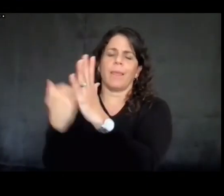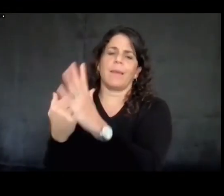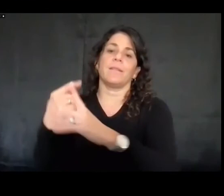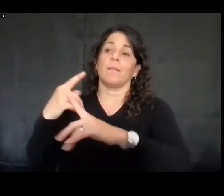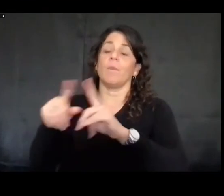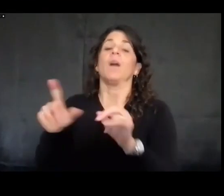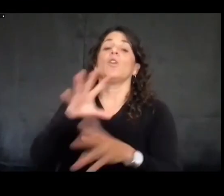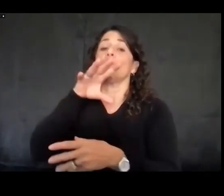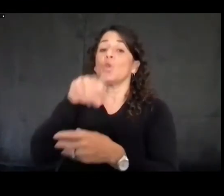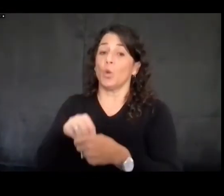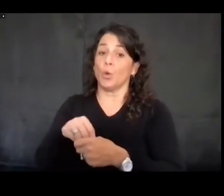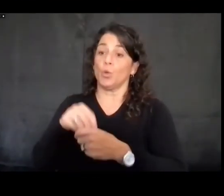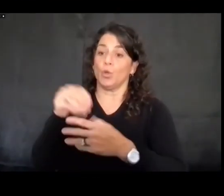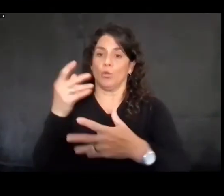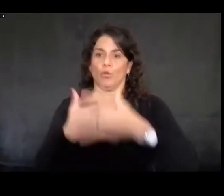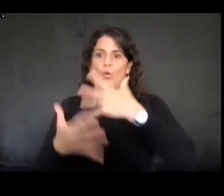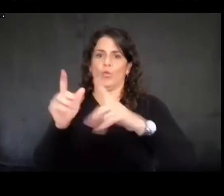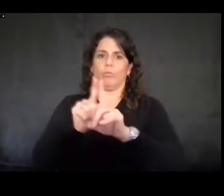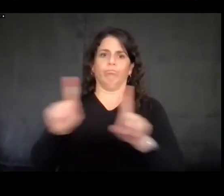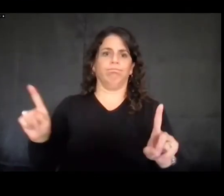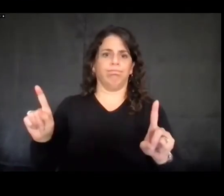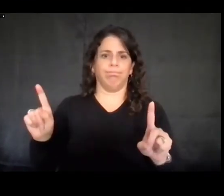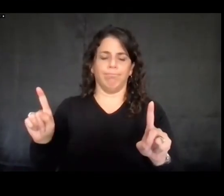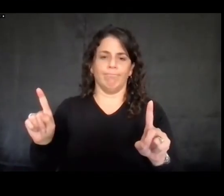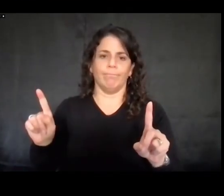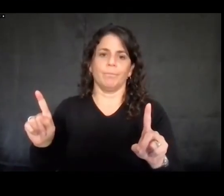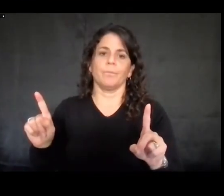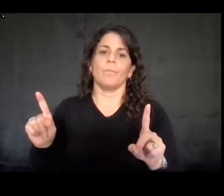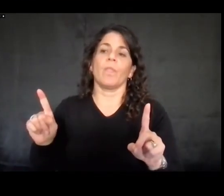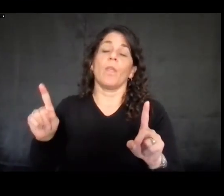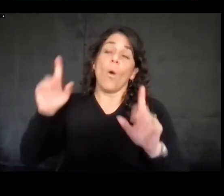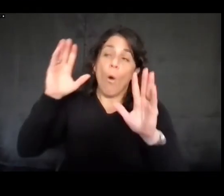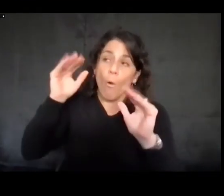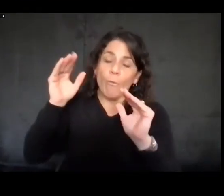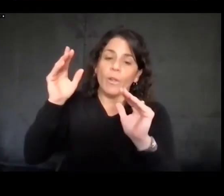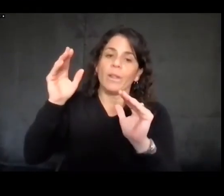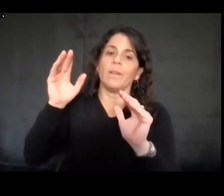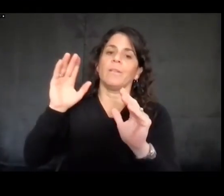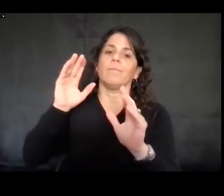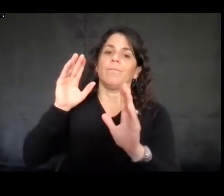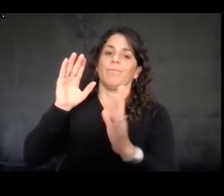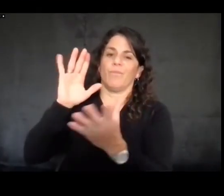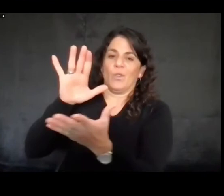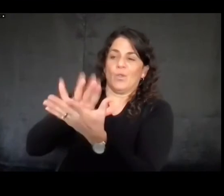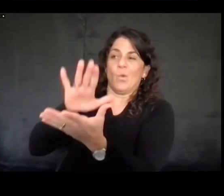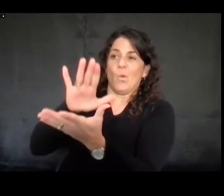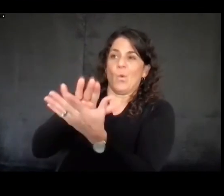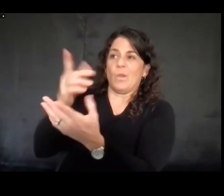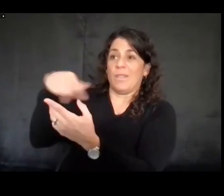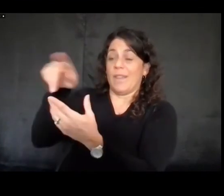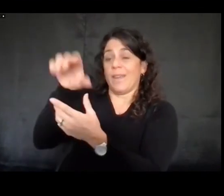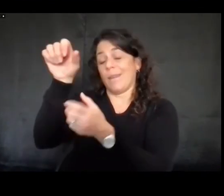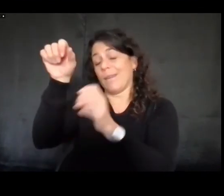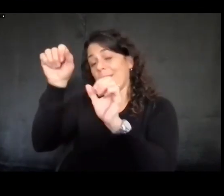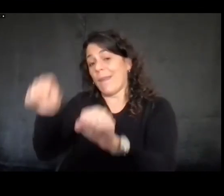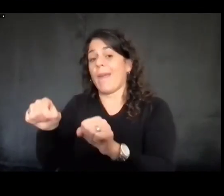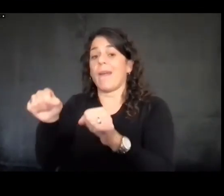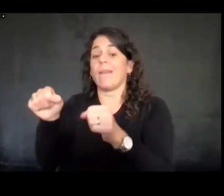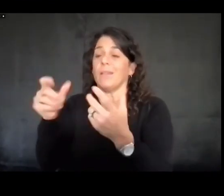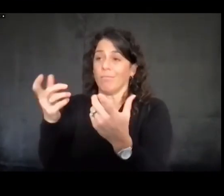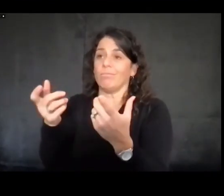están haciendo todo lo que pueden y tenemos somos afortunados de ver las que las